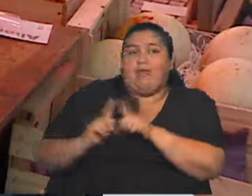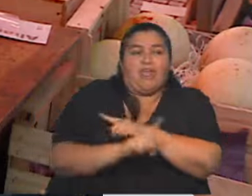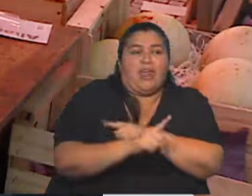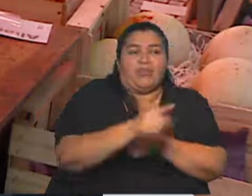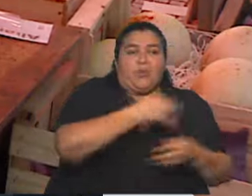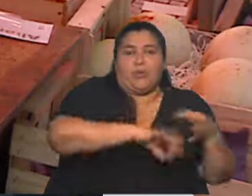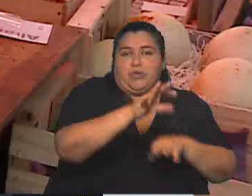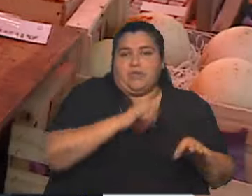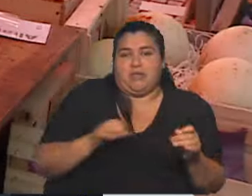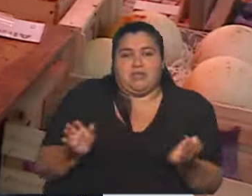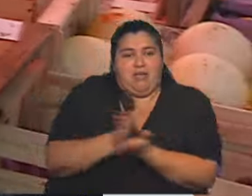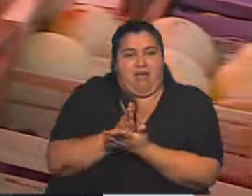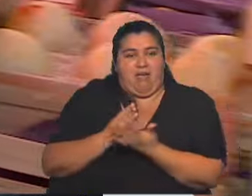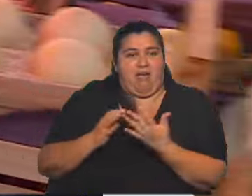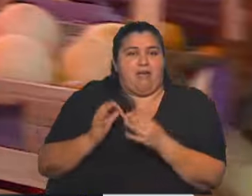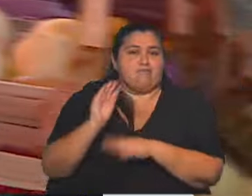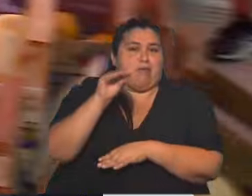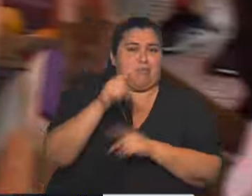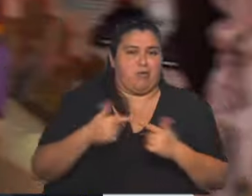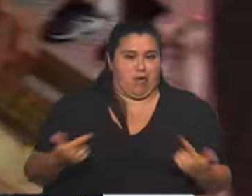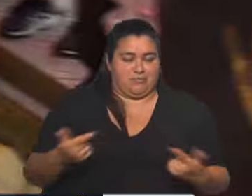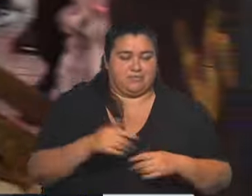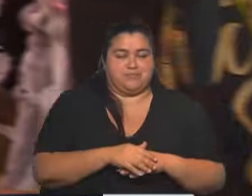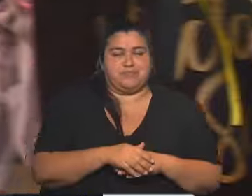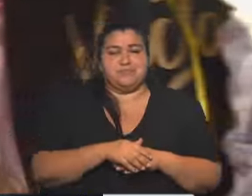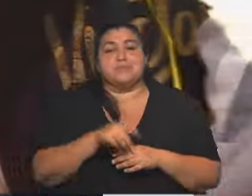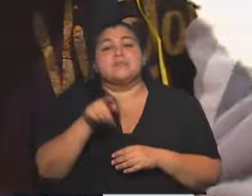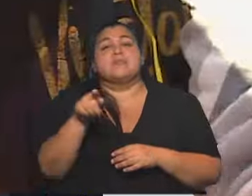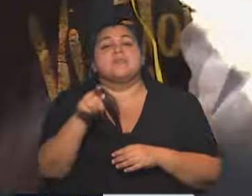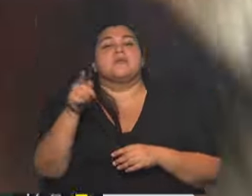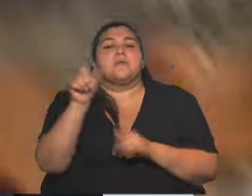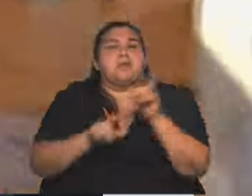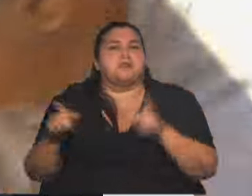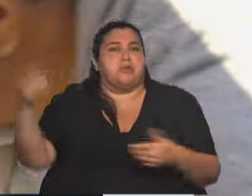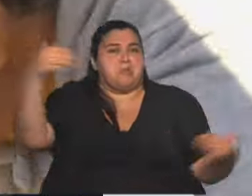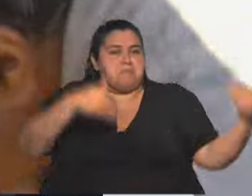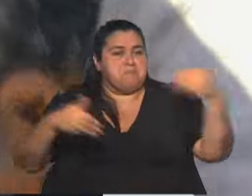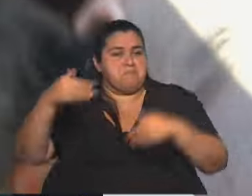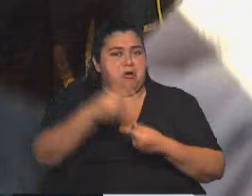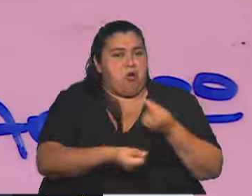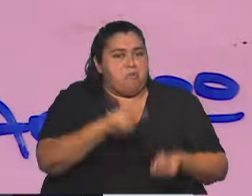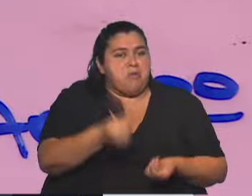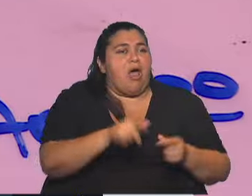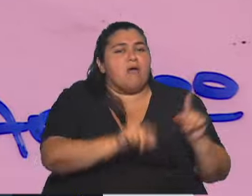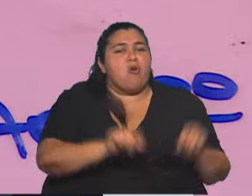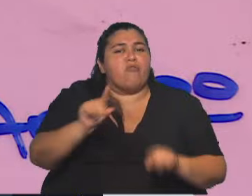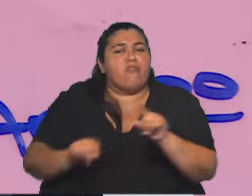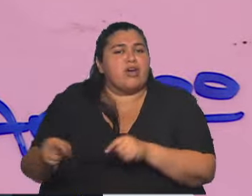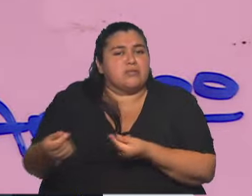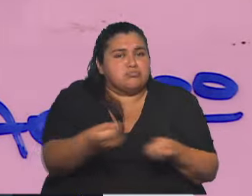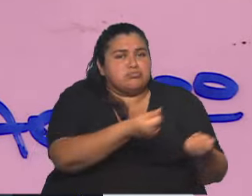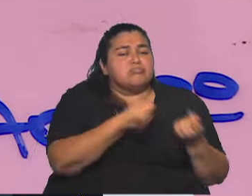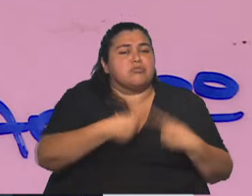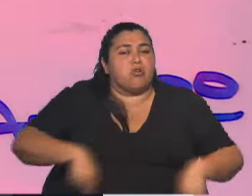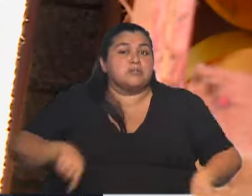es de productor al consumidor sin intermediación. Gran cantidad de vecinos se acercaron hasta los puestos del alimentazo, aprovechando las ofertas que en la mayoría de